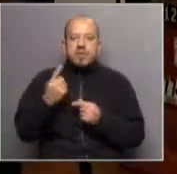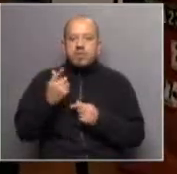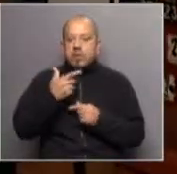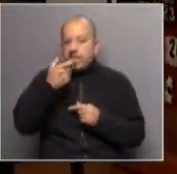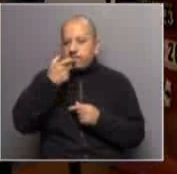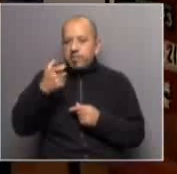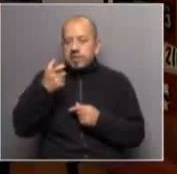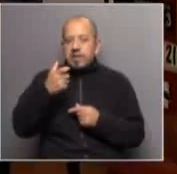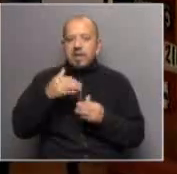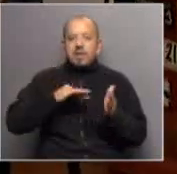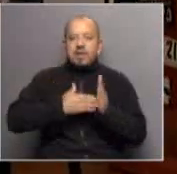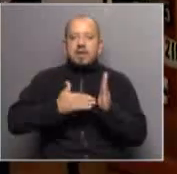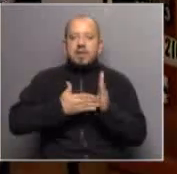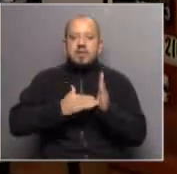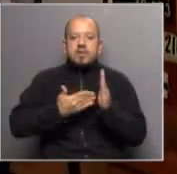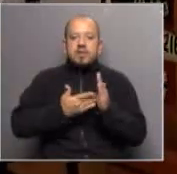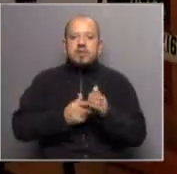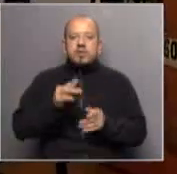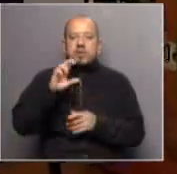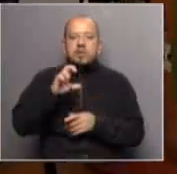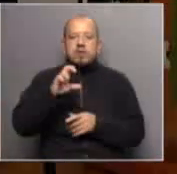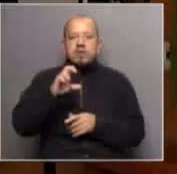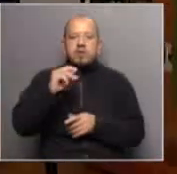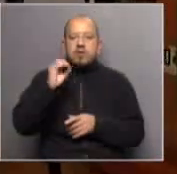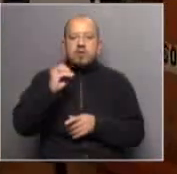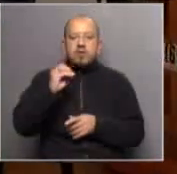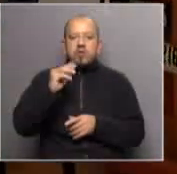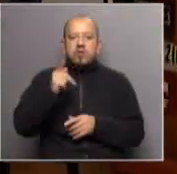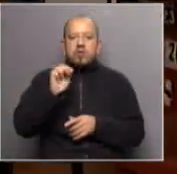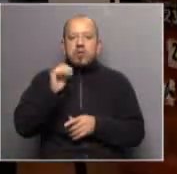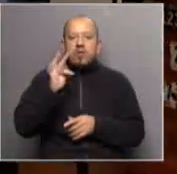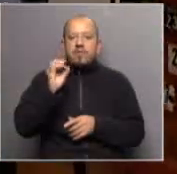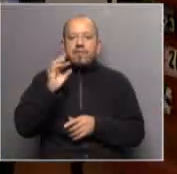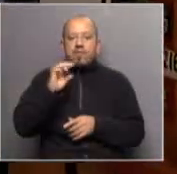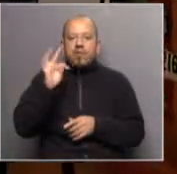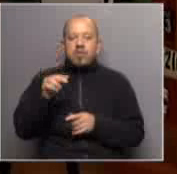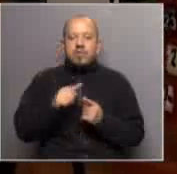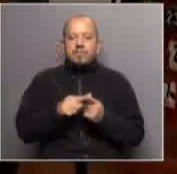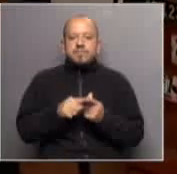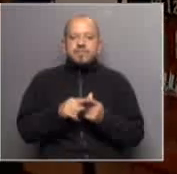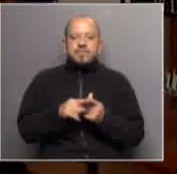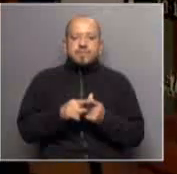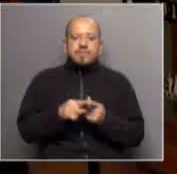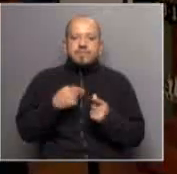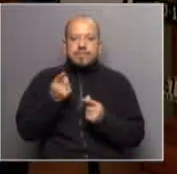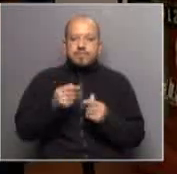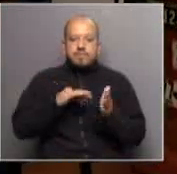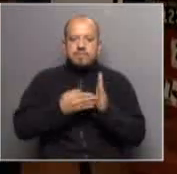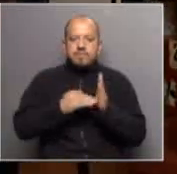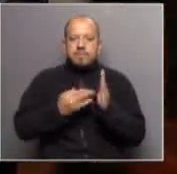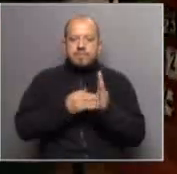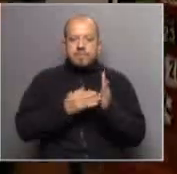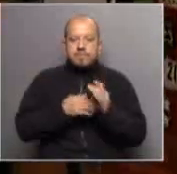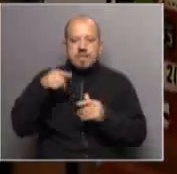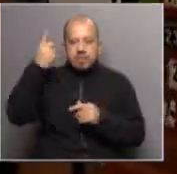de mozzarella con queso roquefort y mermelada de cebolla, que es como dulce, es una mezcla. Después usamos queso de cabra, o sea, como hay una